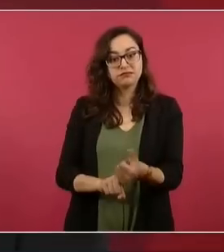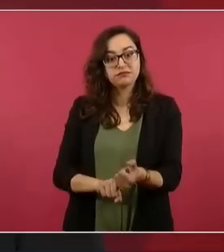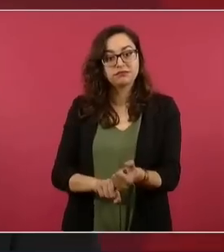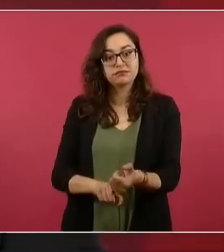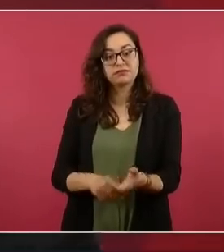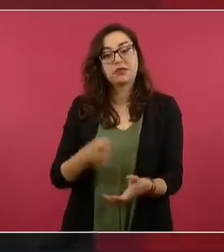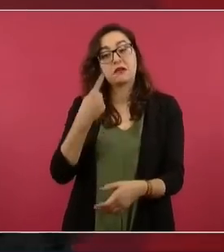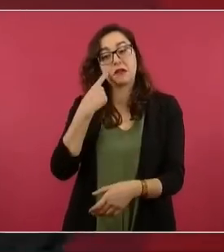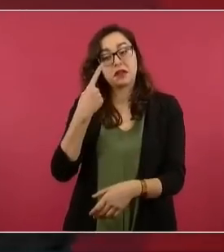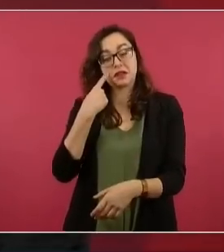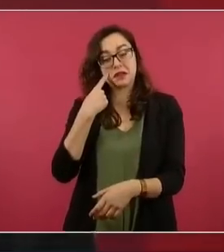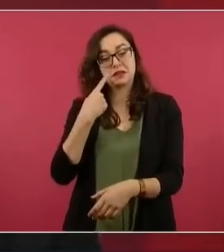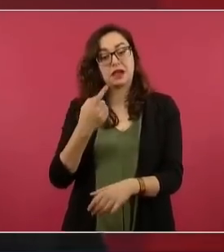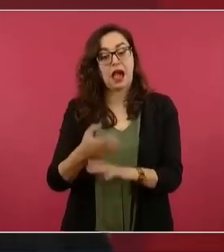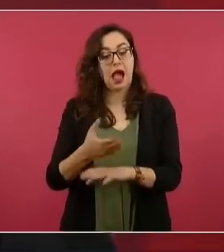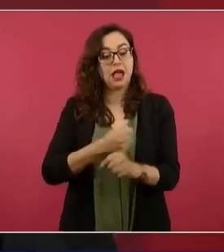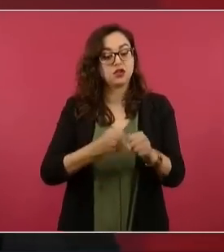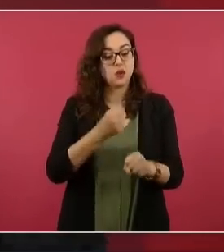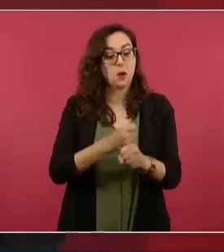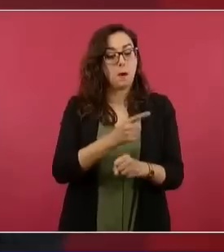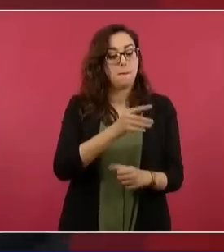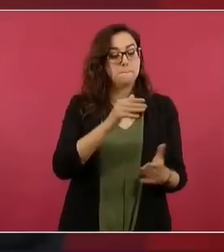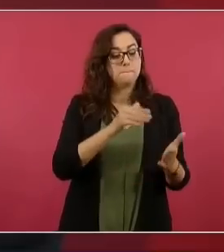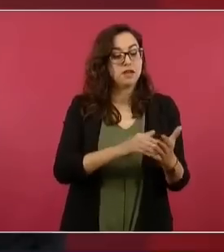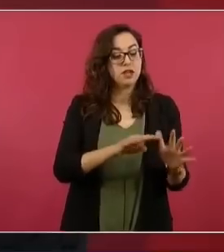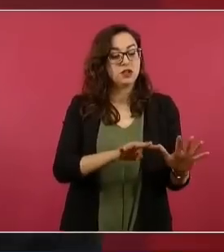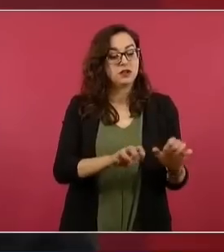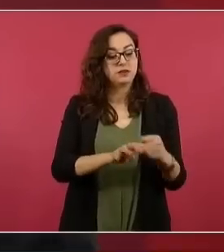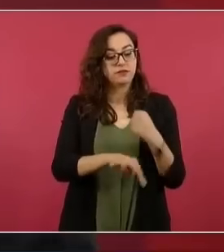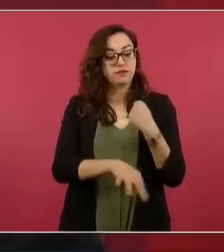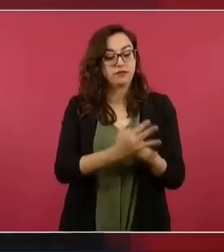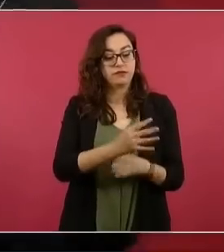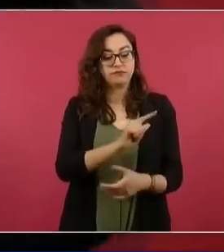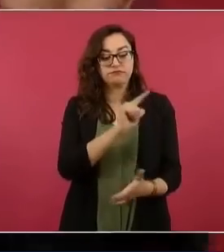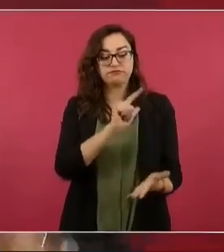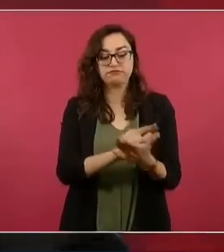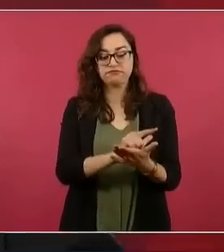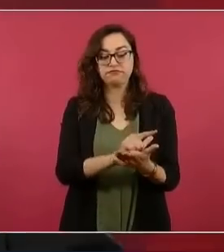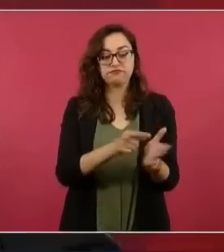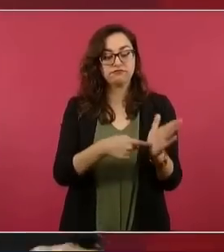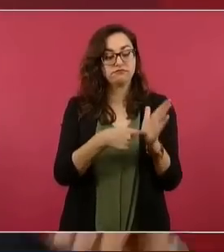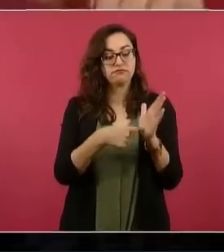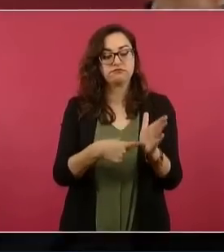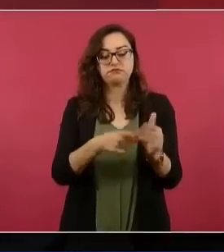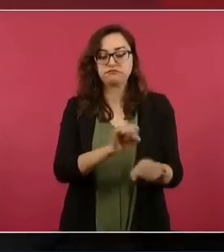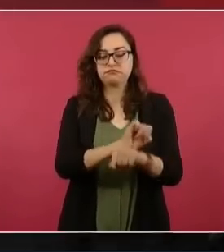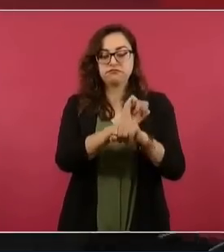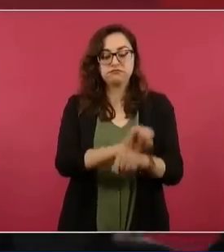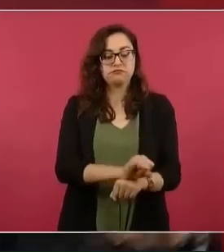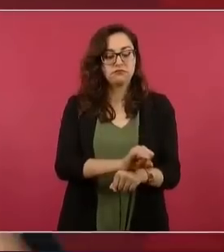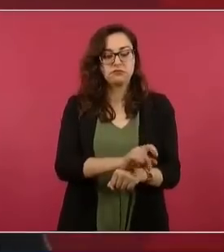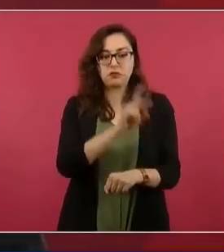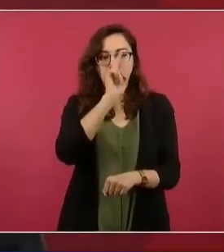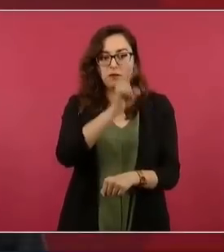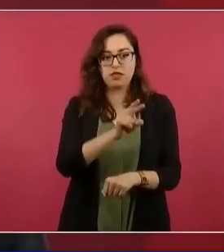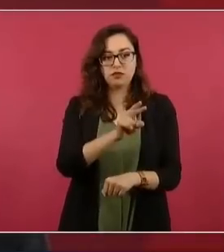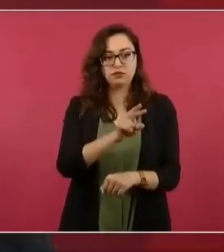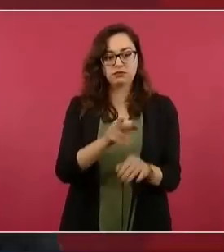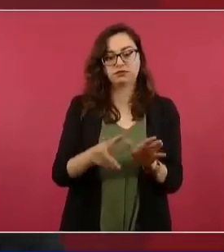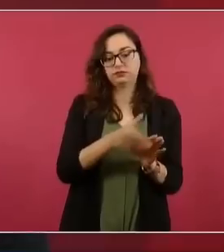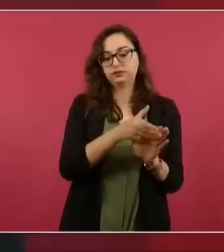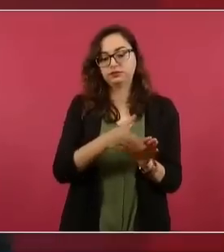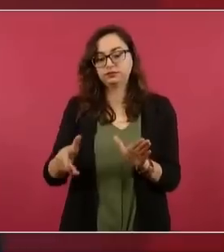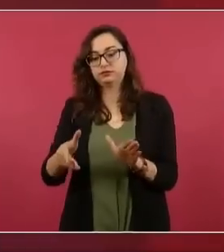en 1914, y existe la ley, como existe en Tabasco, como existe